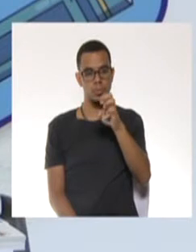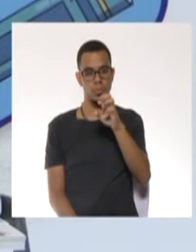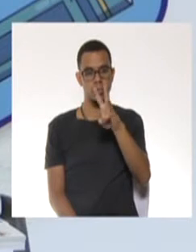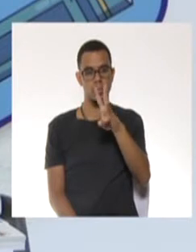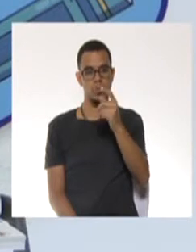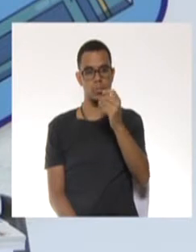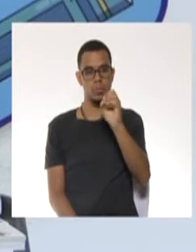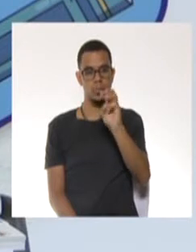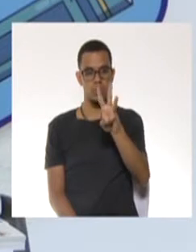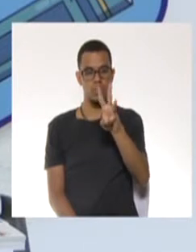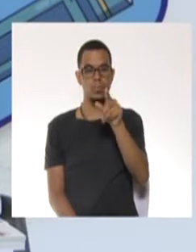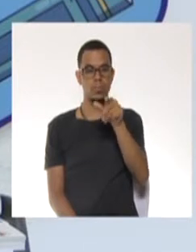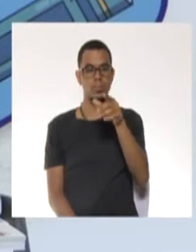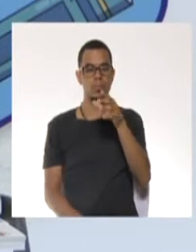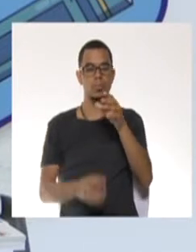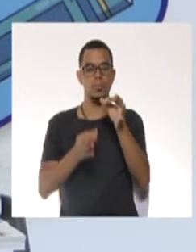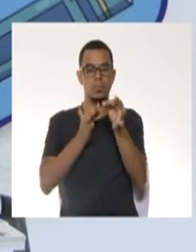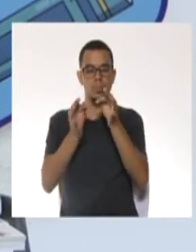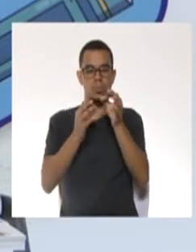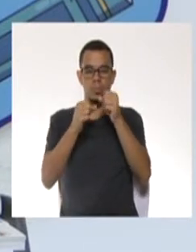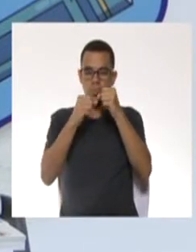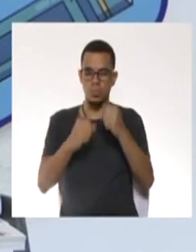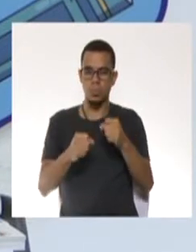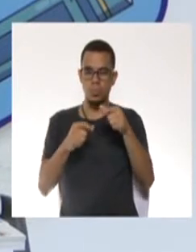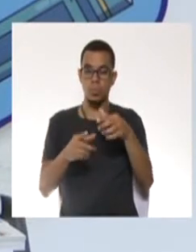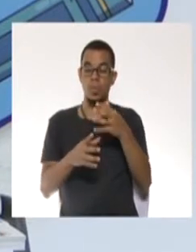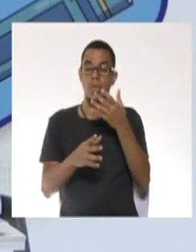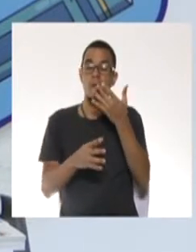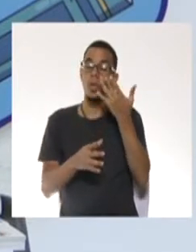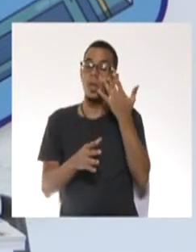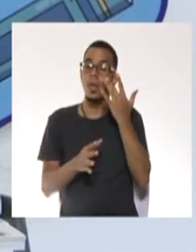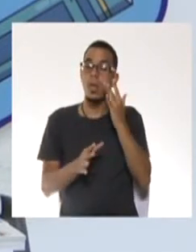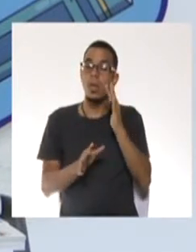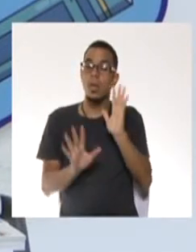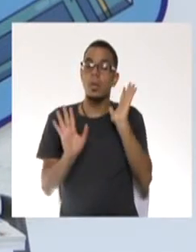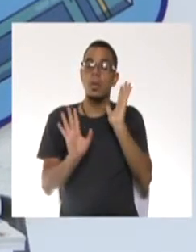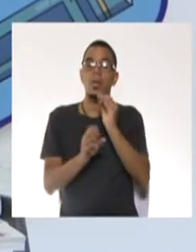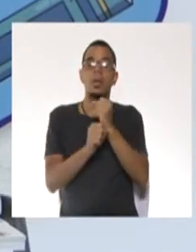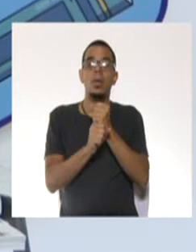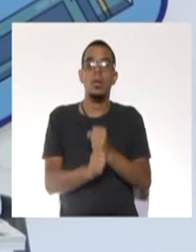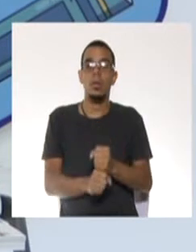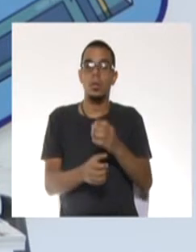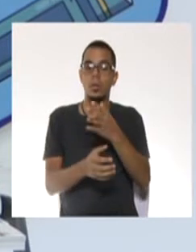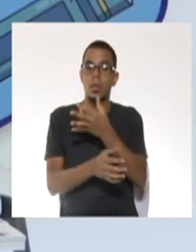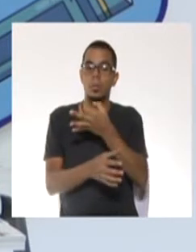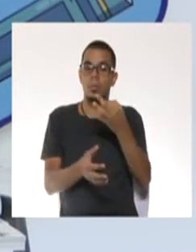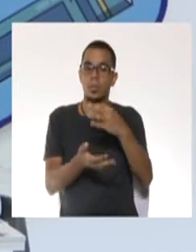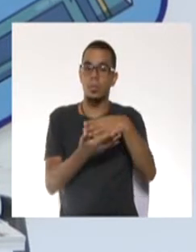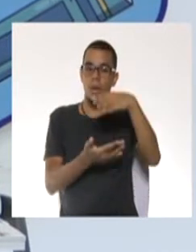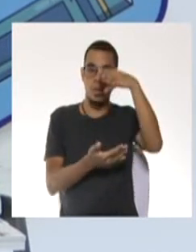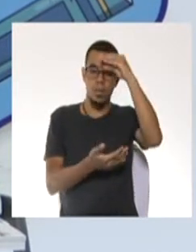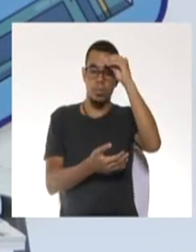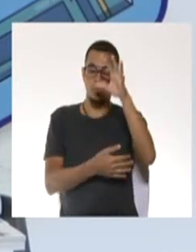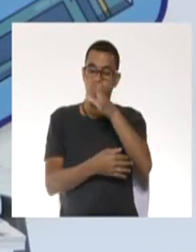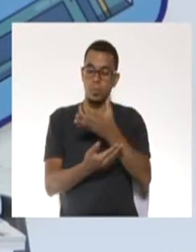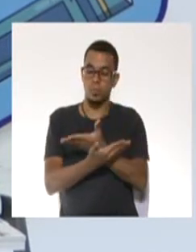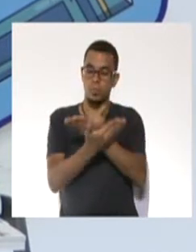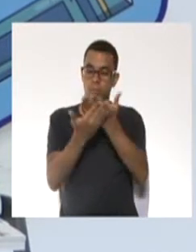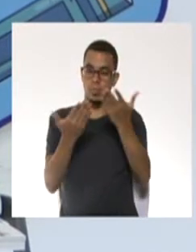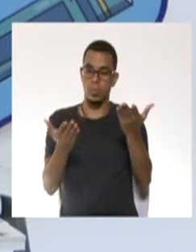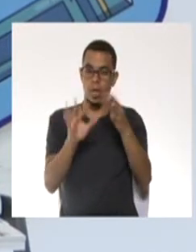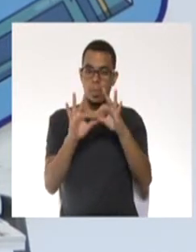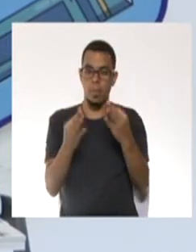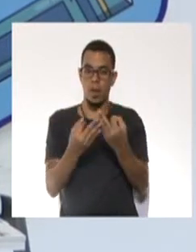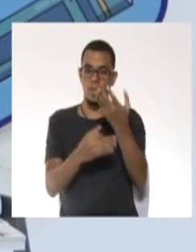Bueno, espero que esta clase del día de hoy ha sido de gran éxito, de gran aprendizaje para todos ustedes, para toda mi